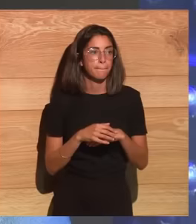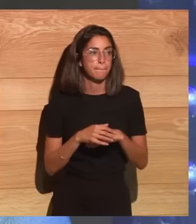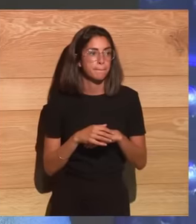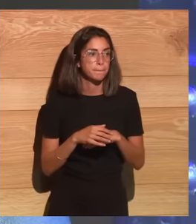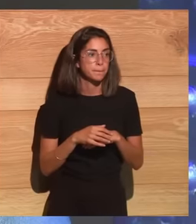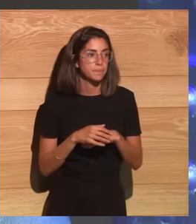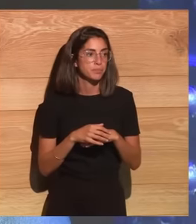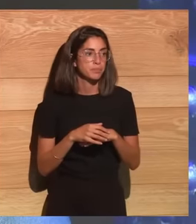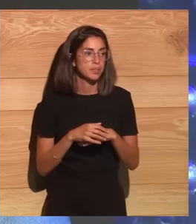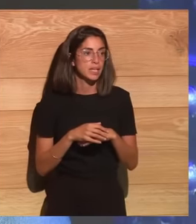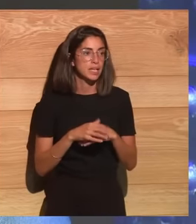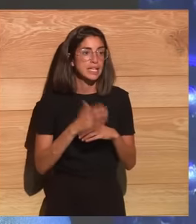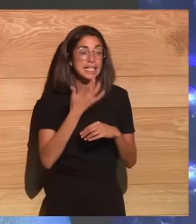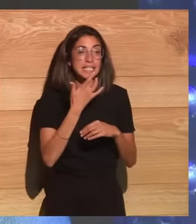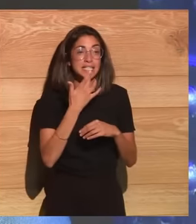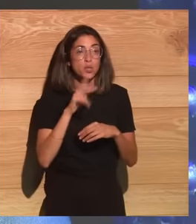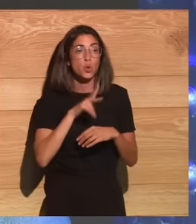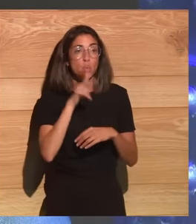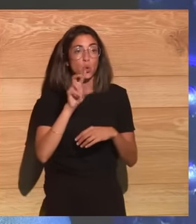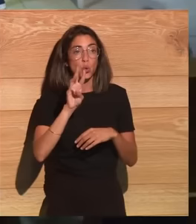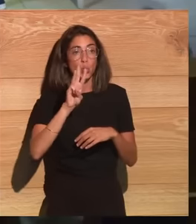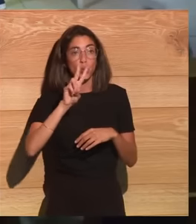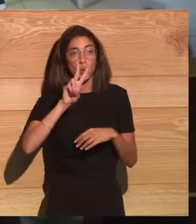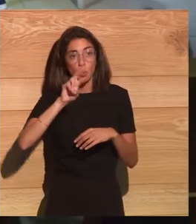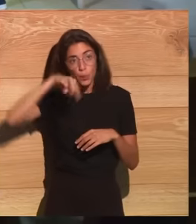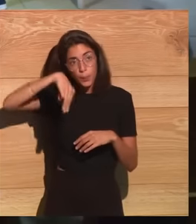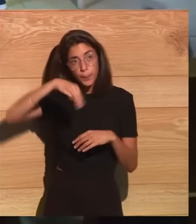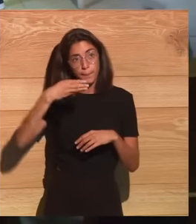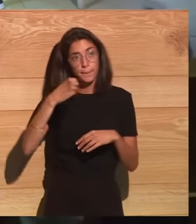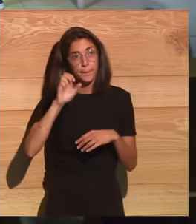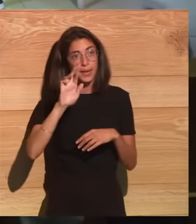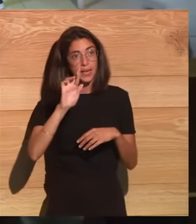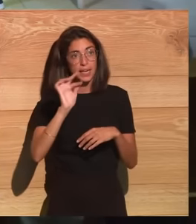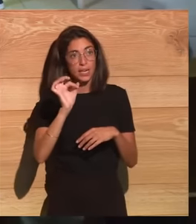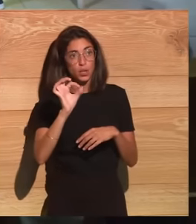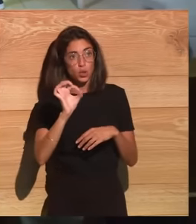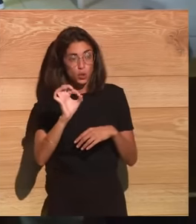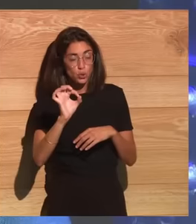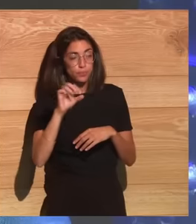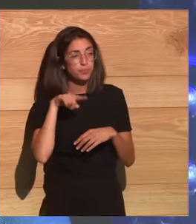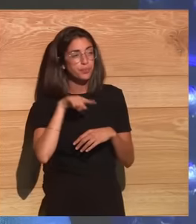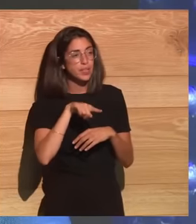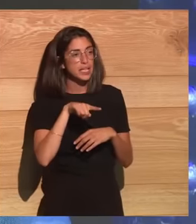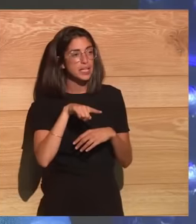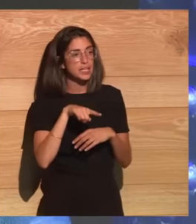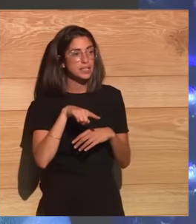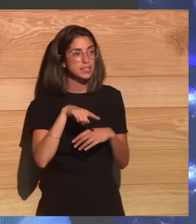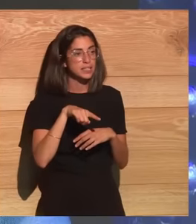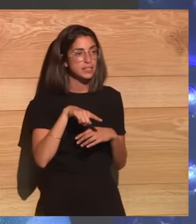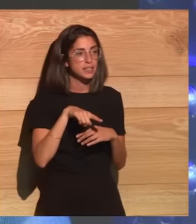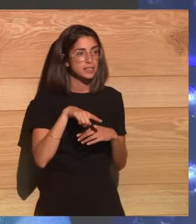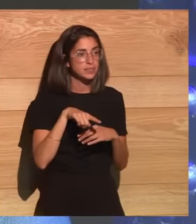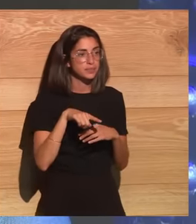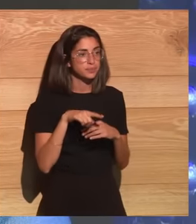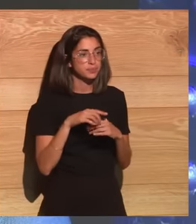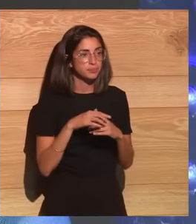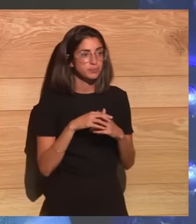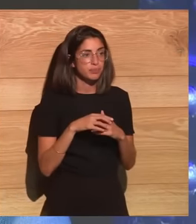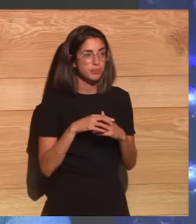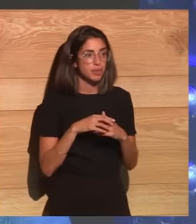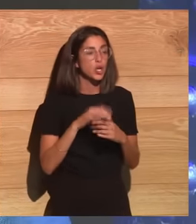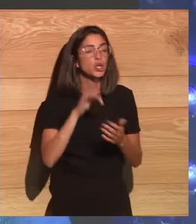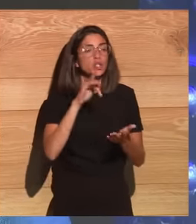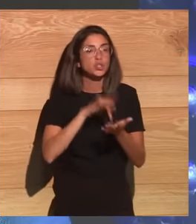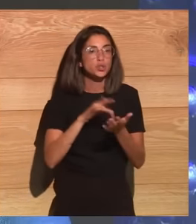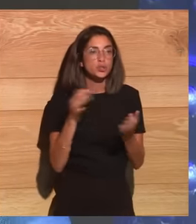viendo. Cuando Umberto Eco hace. Ya está viendo la burbuja de Umberto Eco, ¿no? Cuando se va a acabar la cultura de Umberto Eco. Lo que le pasa